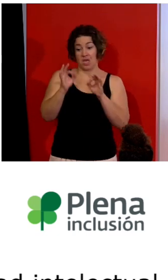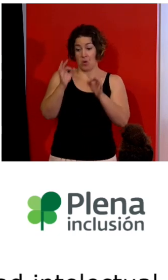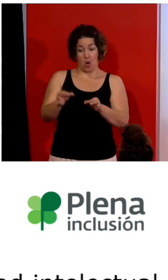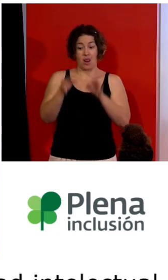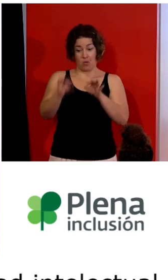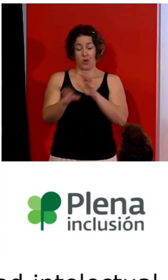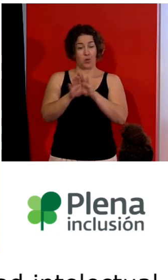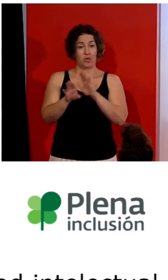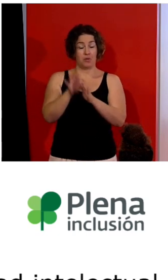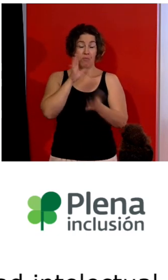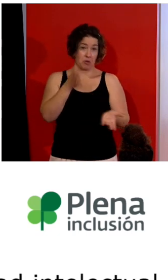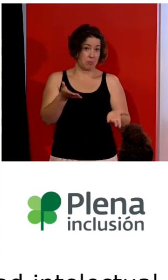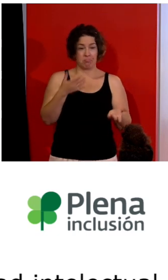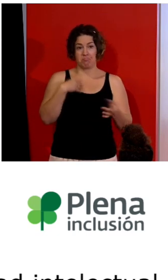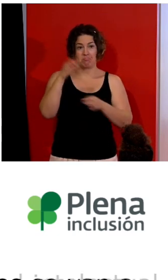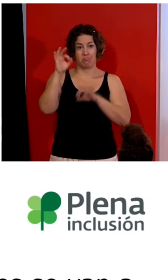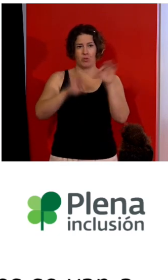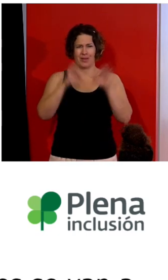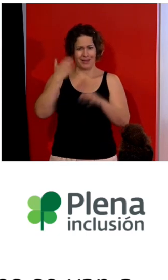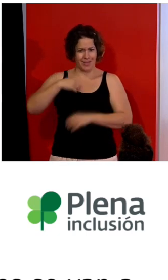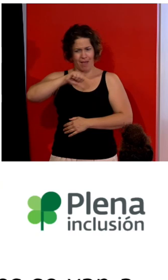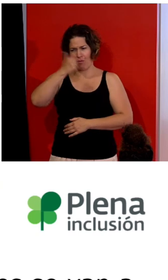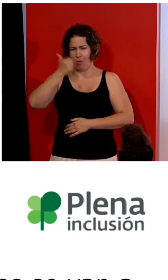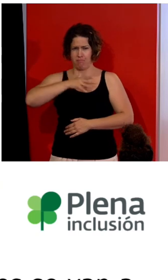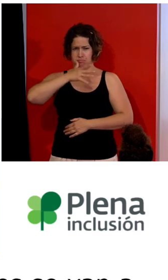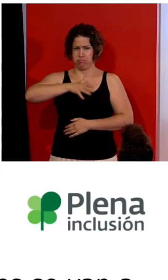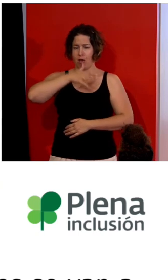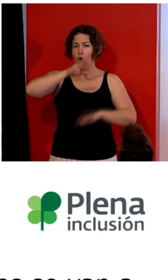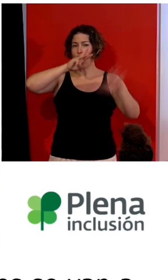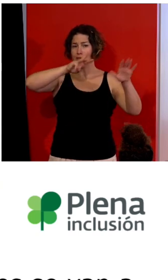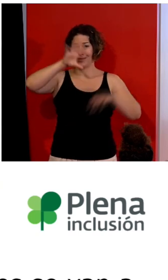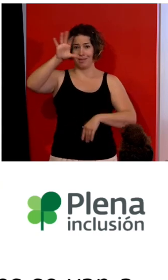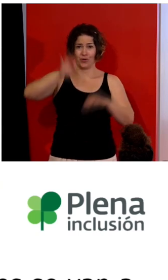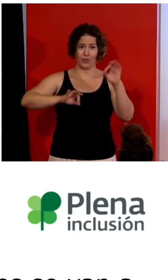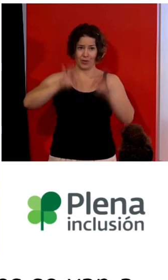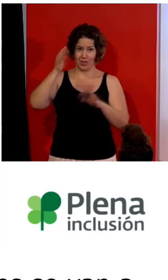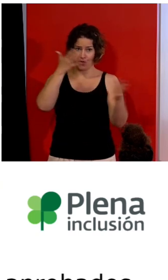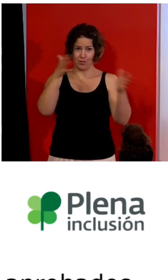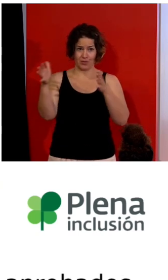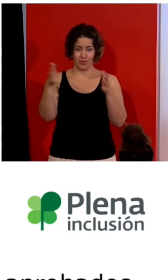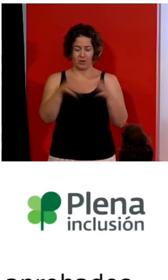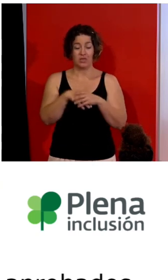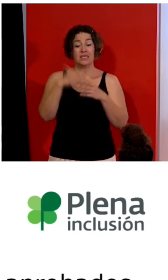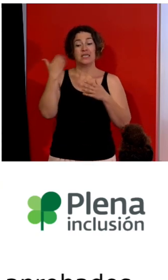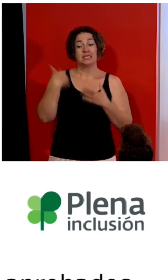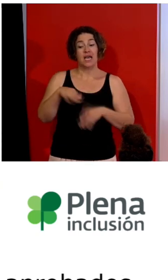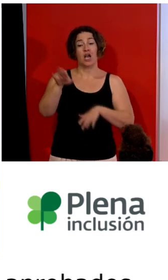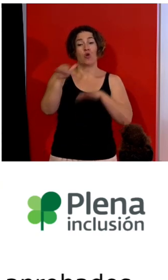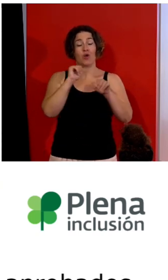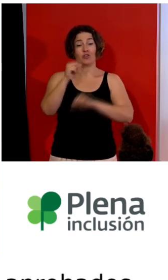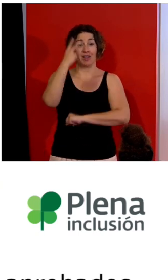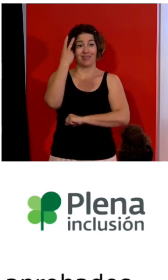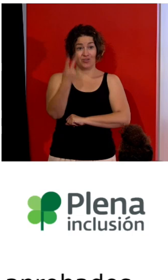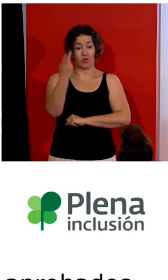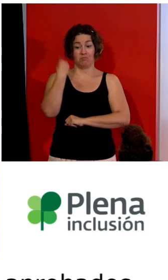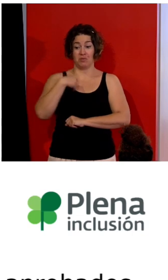la verdad que los porcentajes de aprobados son altísimos, rondan el 85%. Cuando se resuelvan las dos convocatorias de las que ha